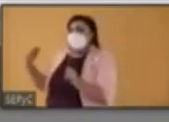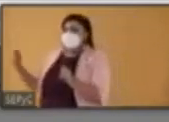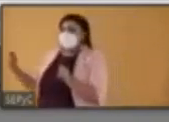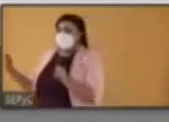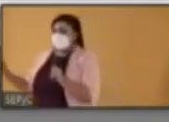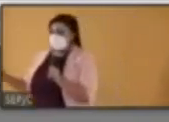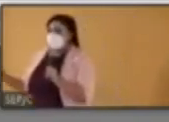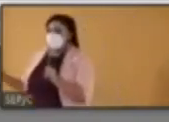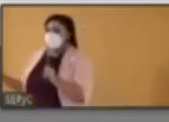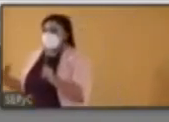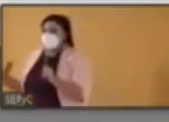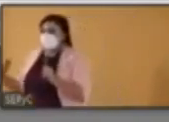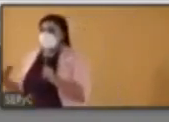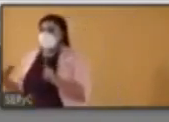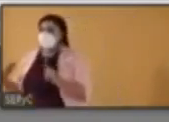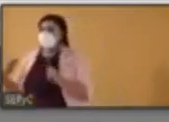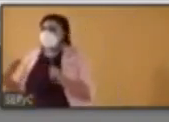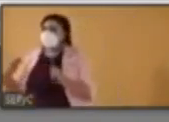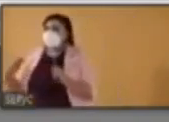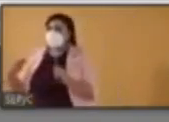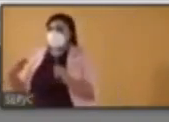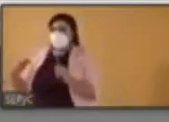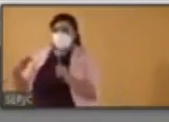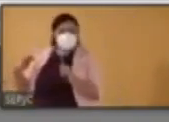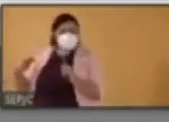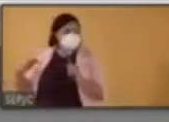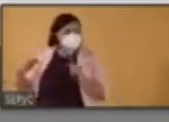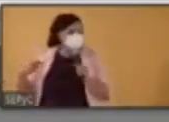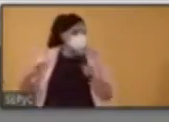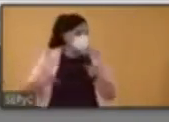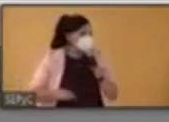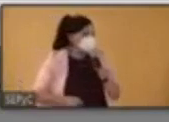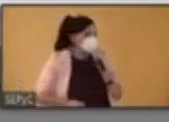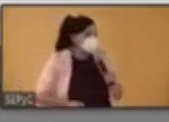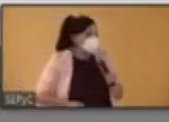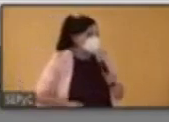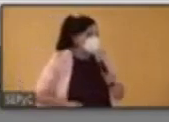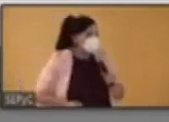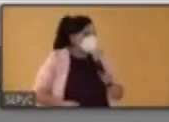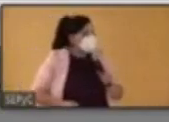la subsecretaría para la cual yo realizo directamente o presto mi servicio.